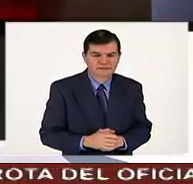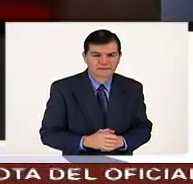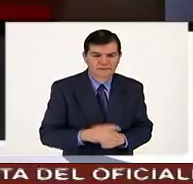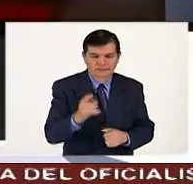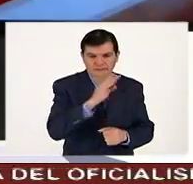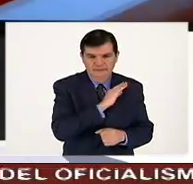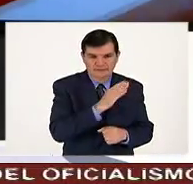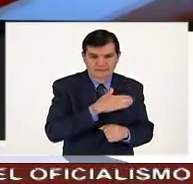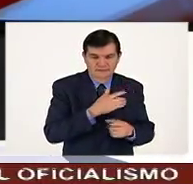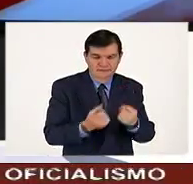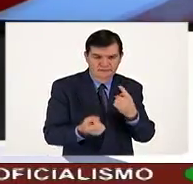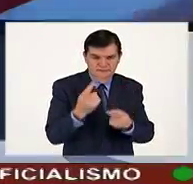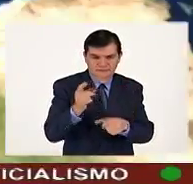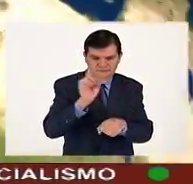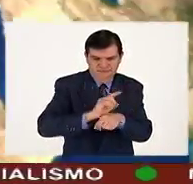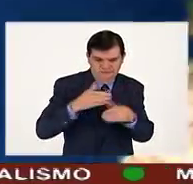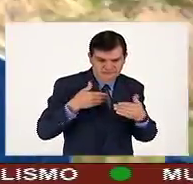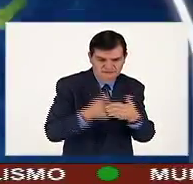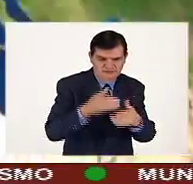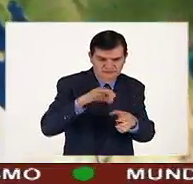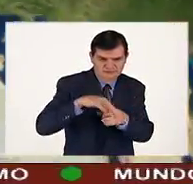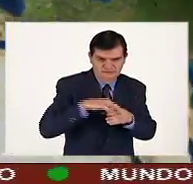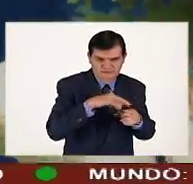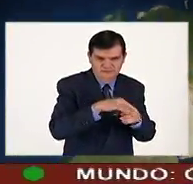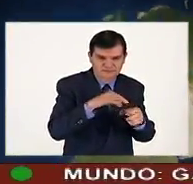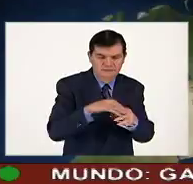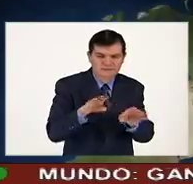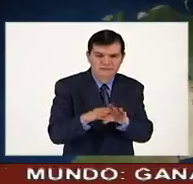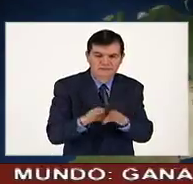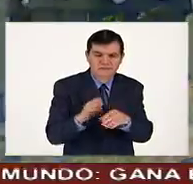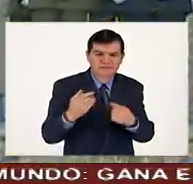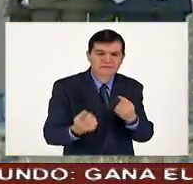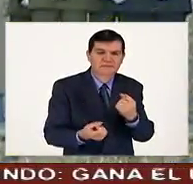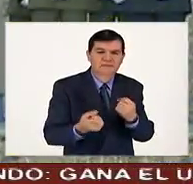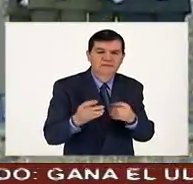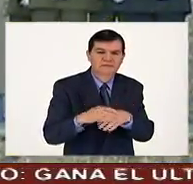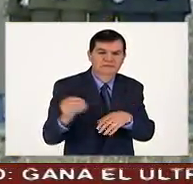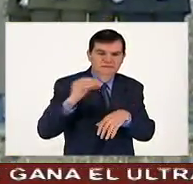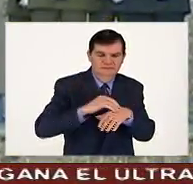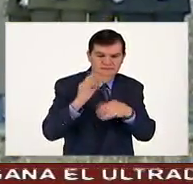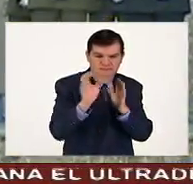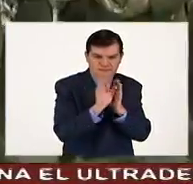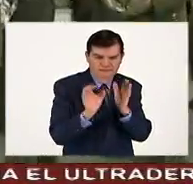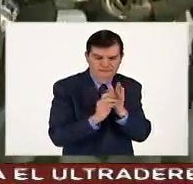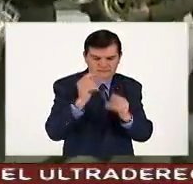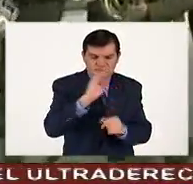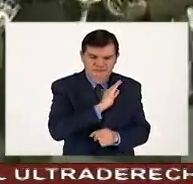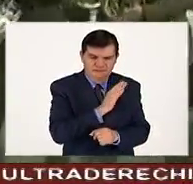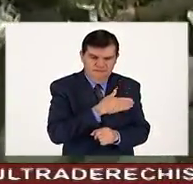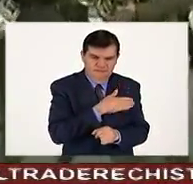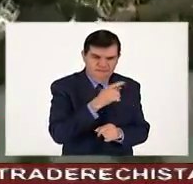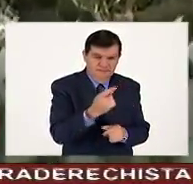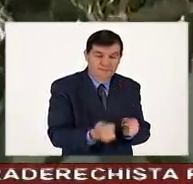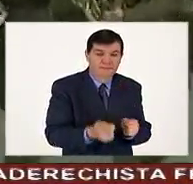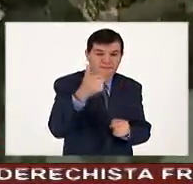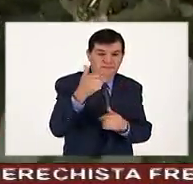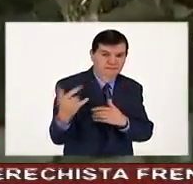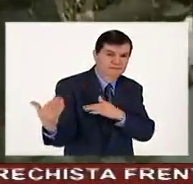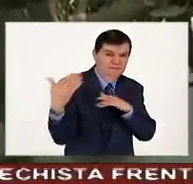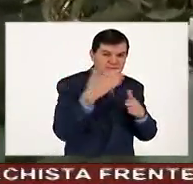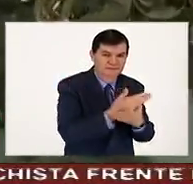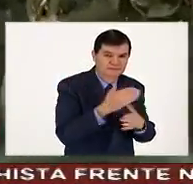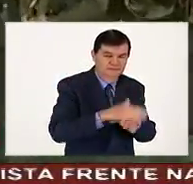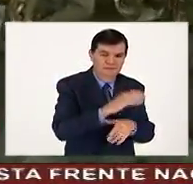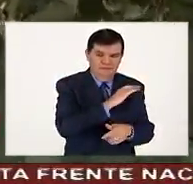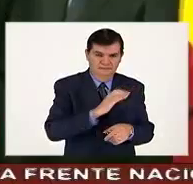En España, unos días de las elecciones, se celebró el 37º aniversario de la Constitución Española. Por primera vez acudieron al acto